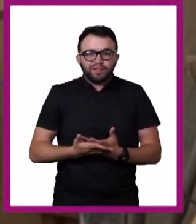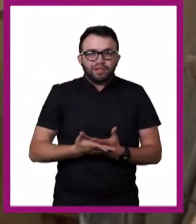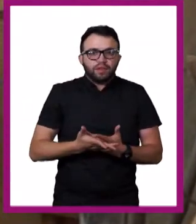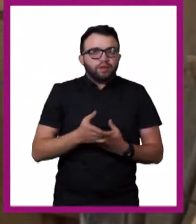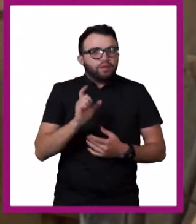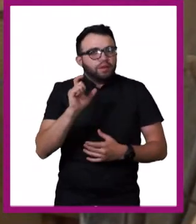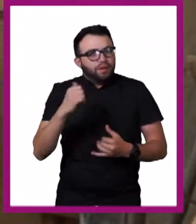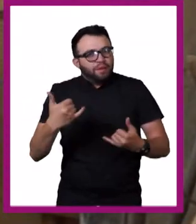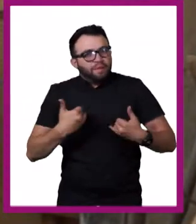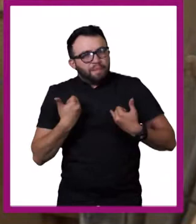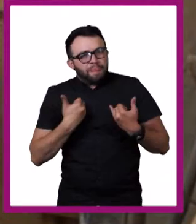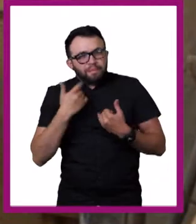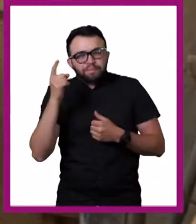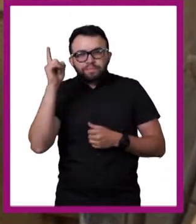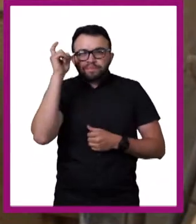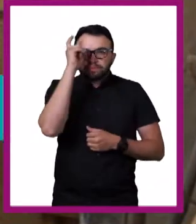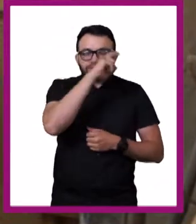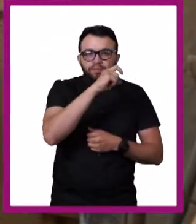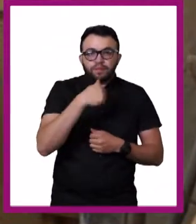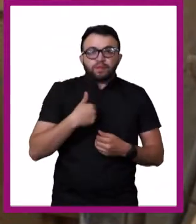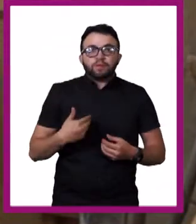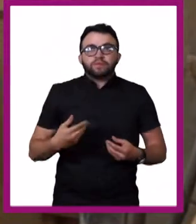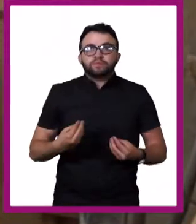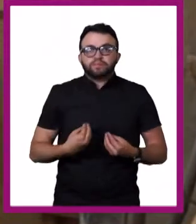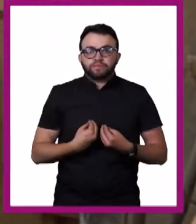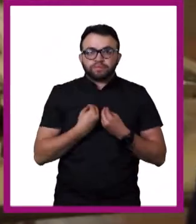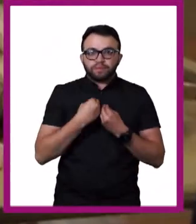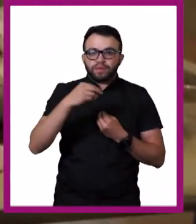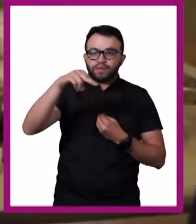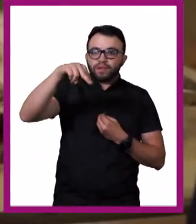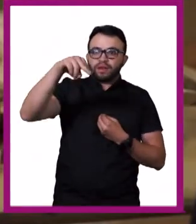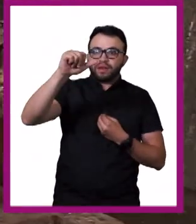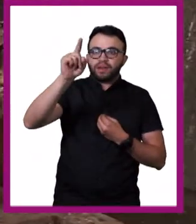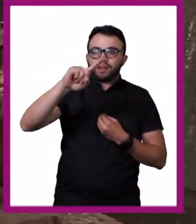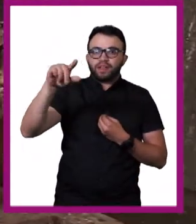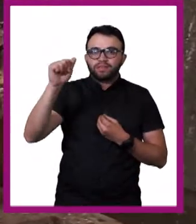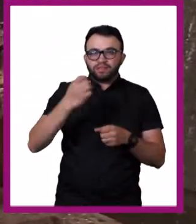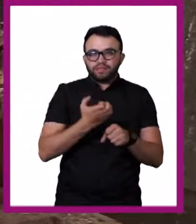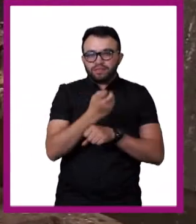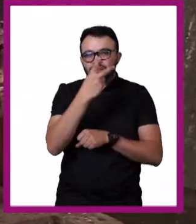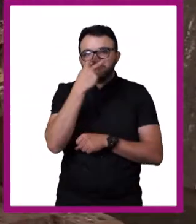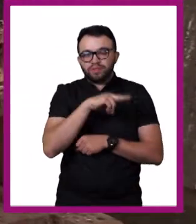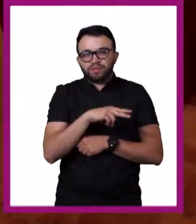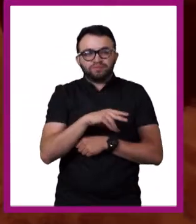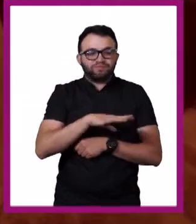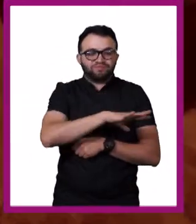difícil, vivía en Neza, en Ciudad Neza. Entonces el ambiente era bastante fuerte.